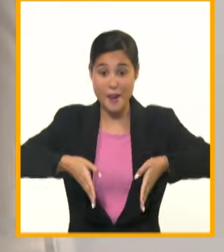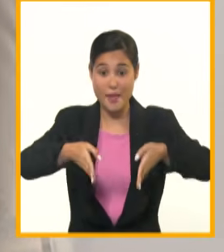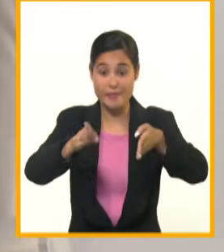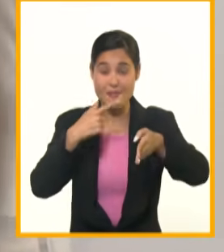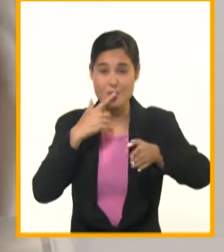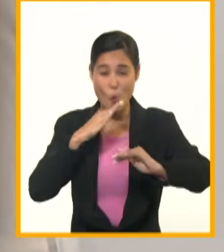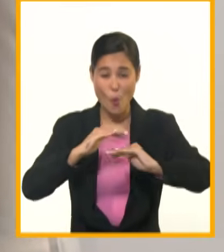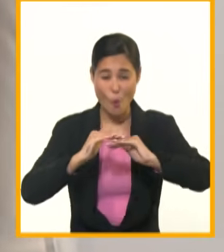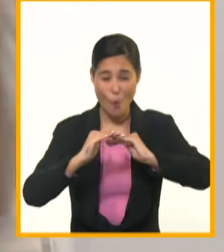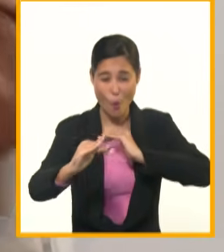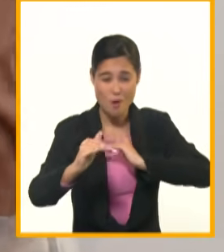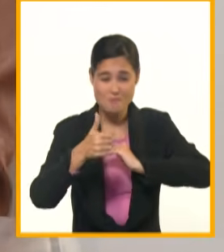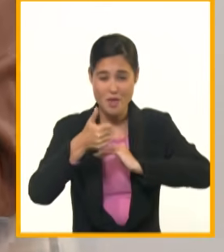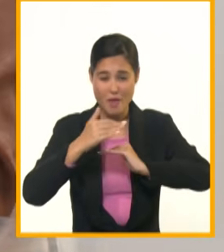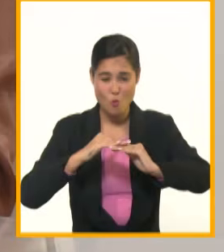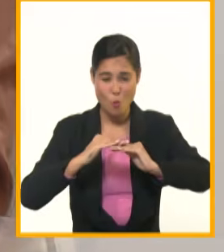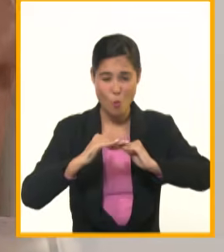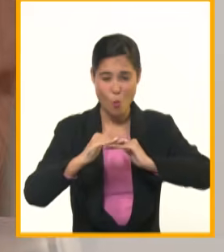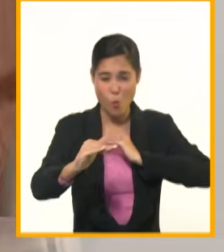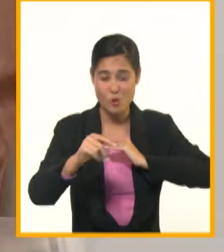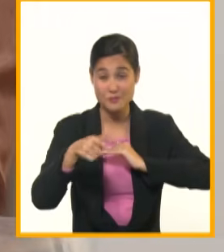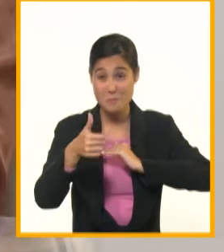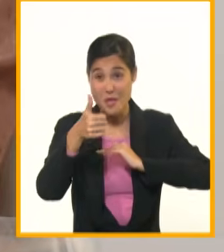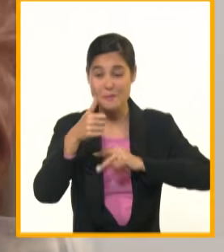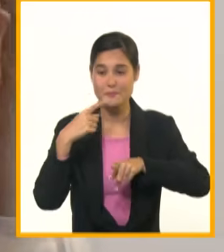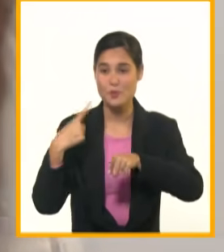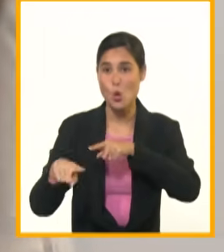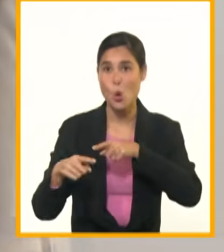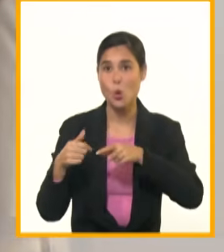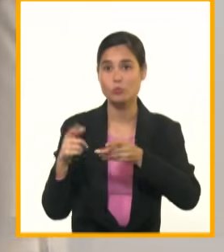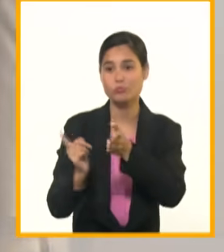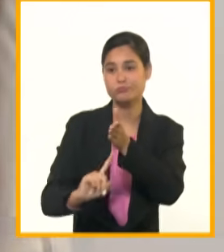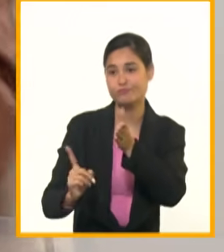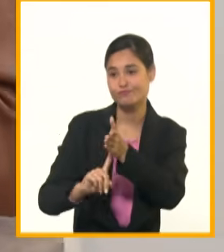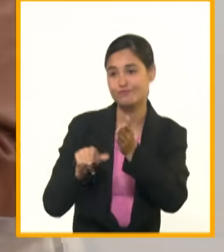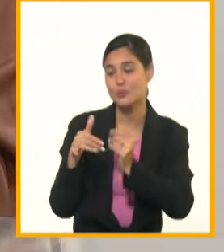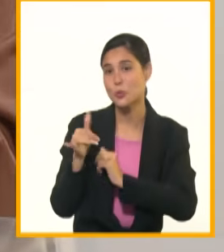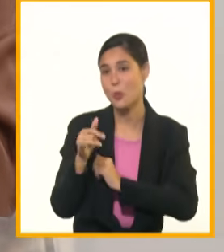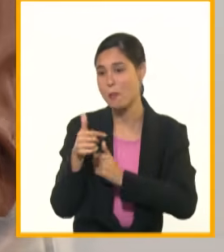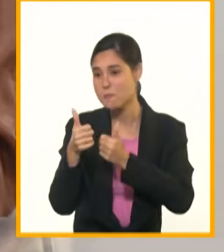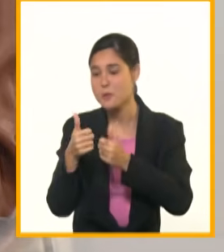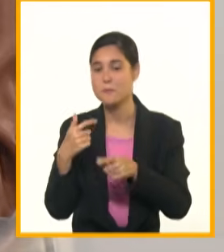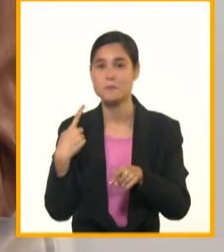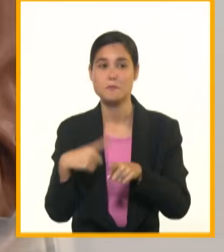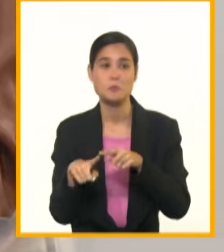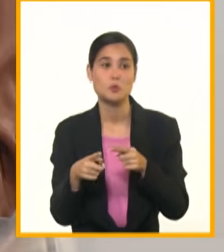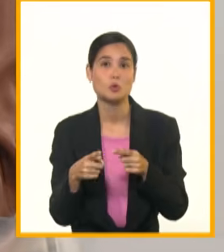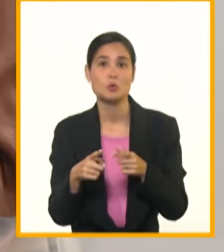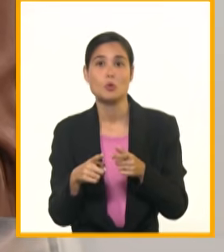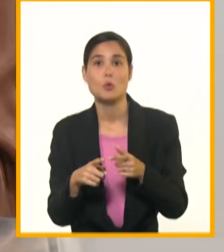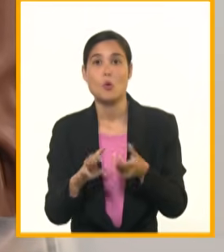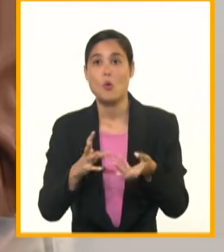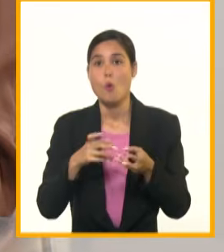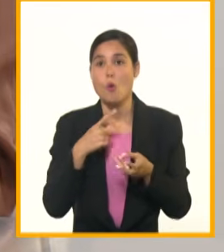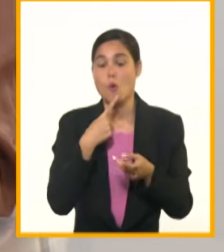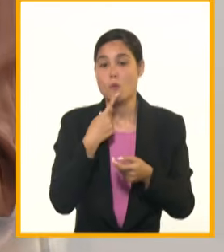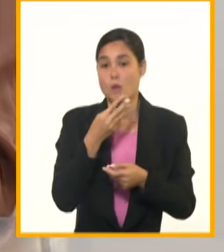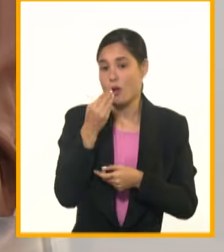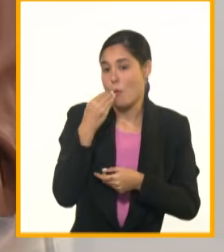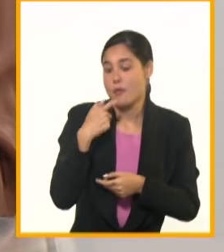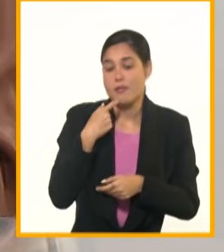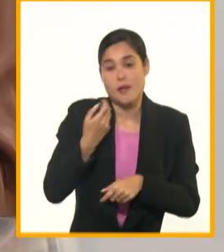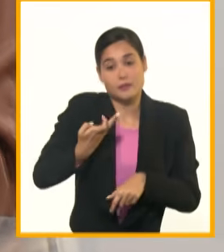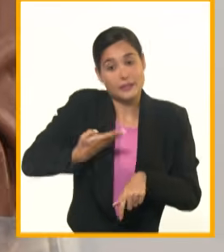sus anillos de viales, de forma tal que la alimentación pudiera llegar lo más rápido posible a